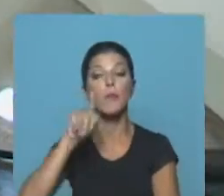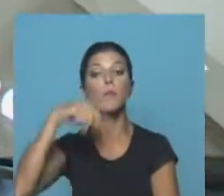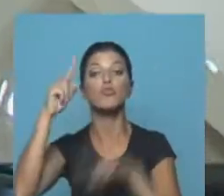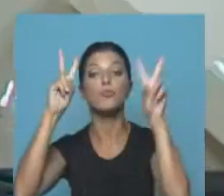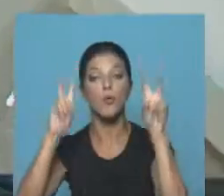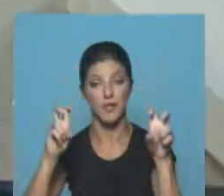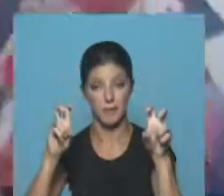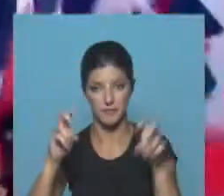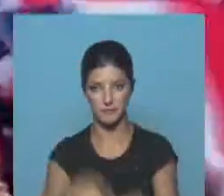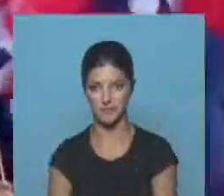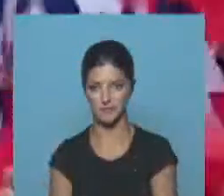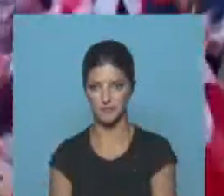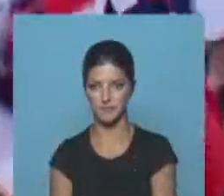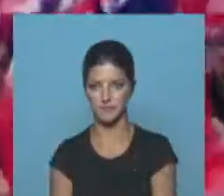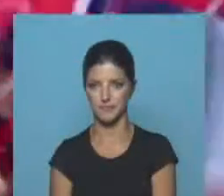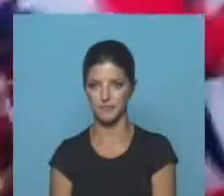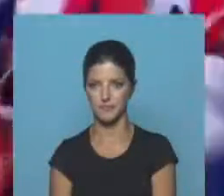desarrollar en el próximo bloque.